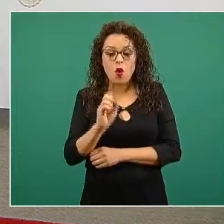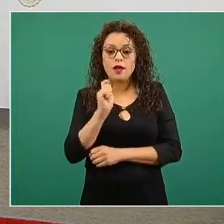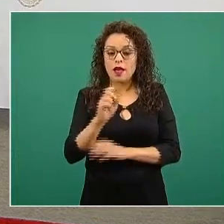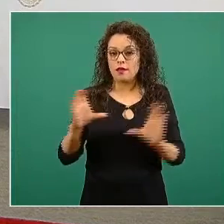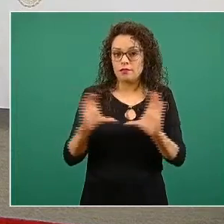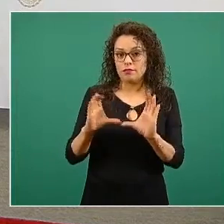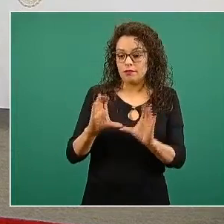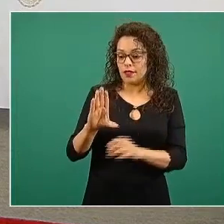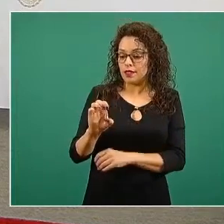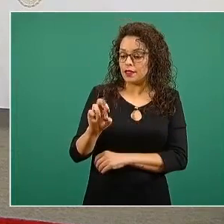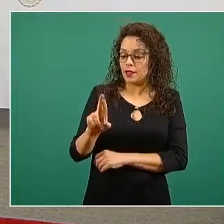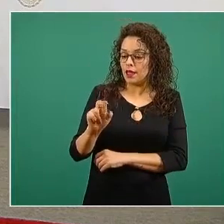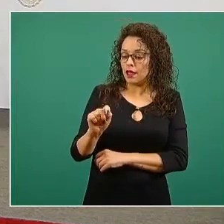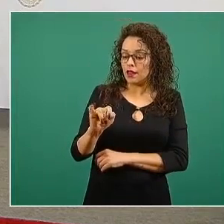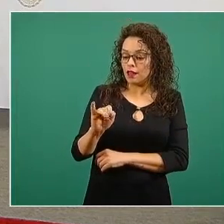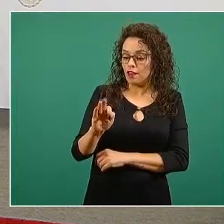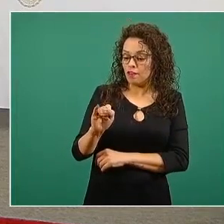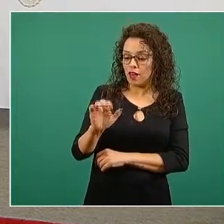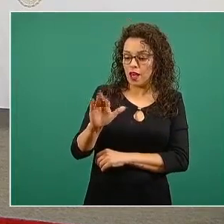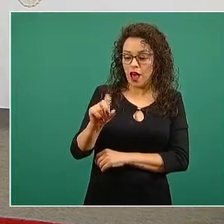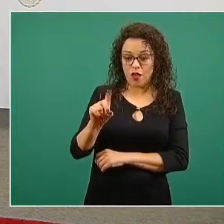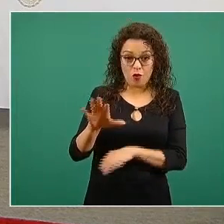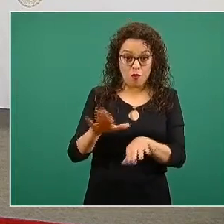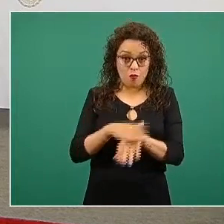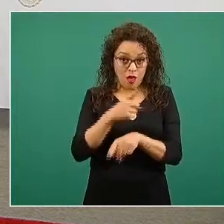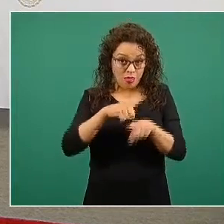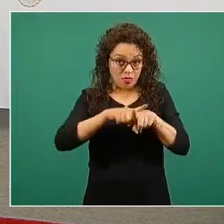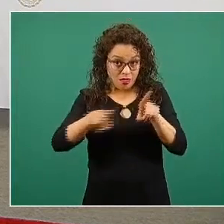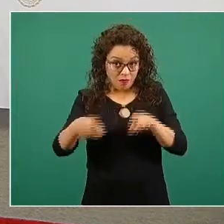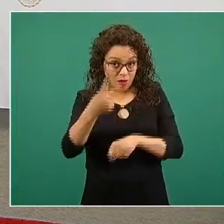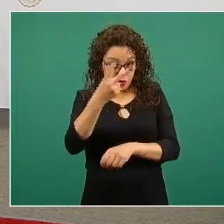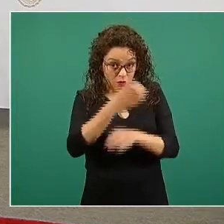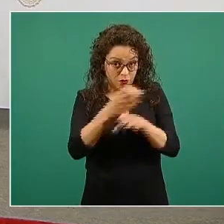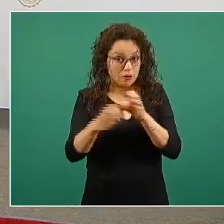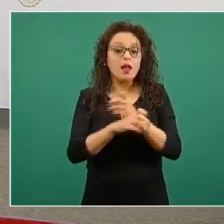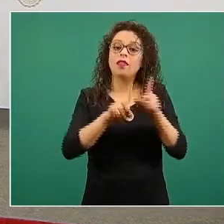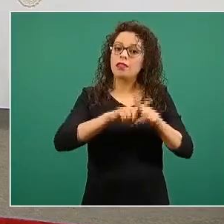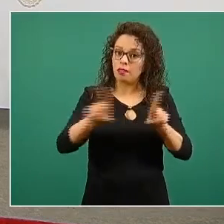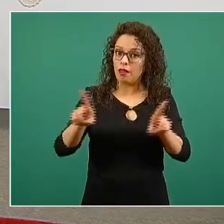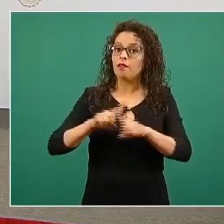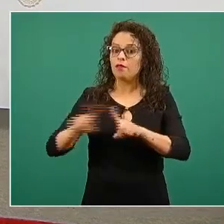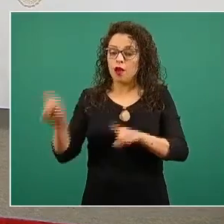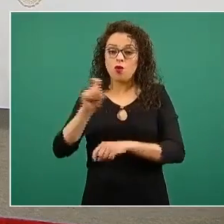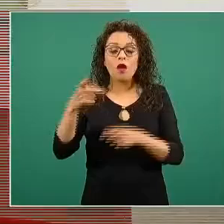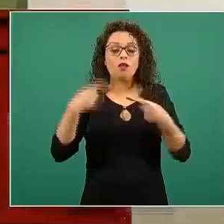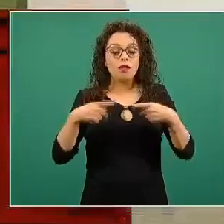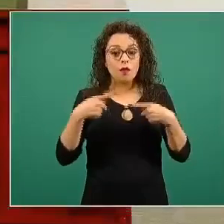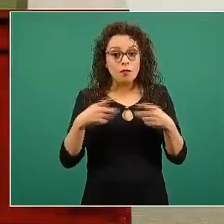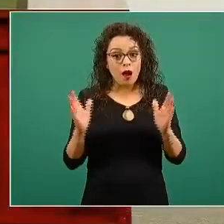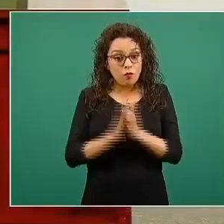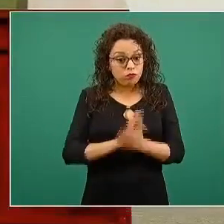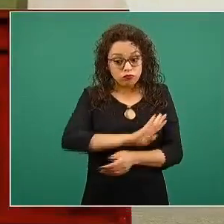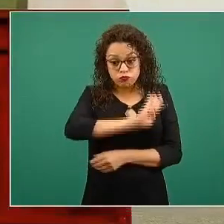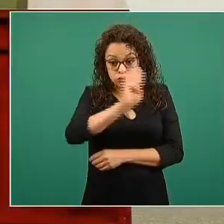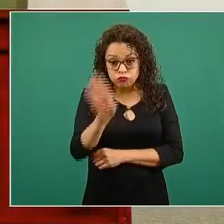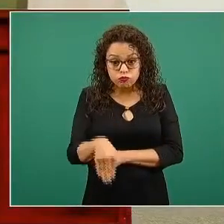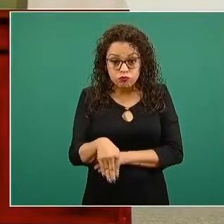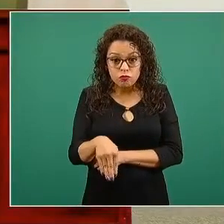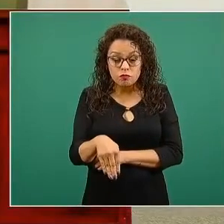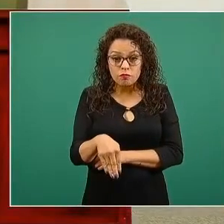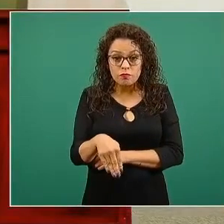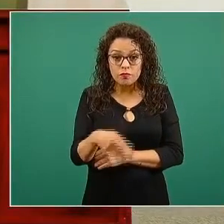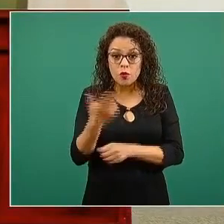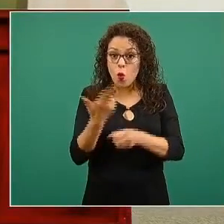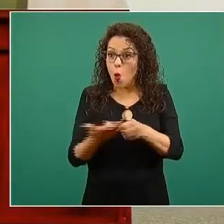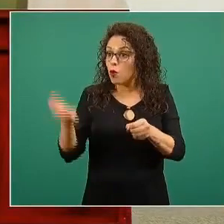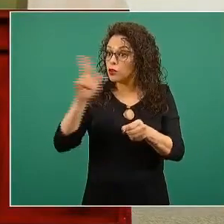son documentos diferentes, cuando las personas fallecen lógicamente fuera de una unidad de atención,